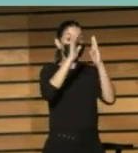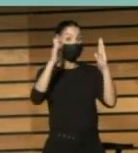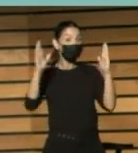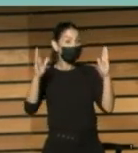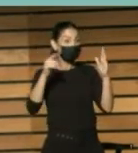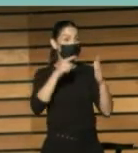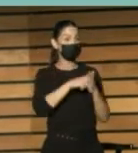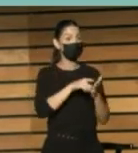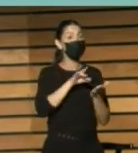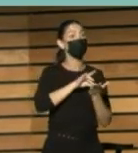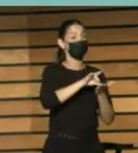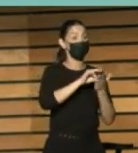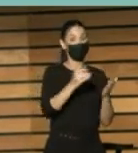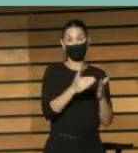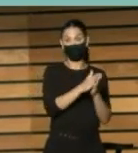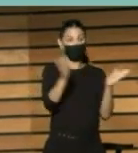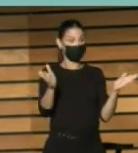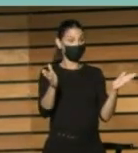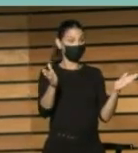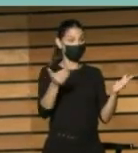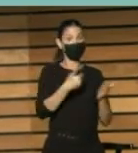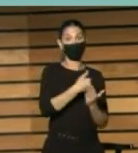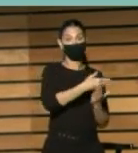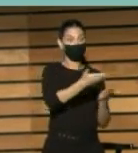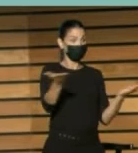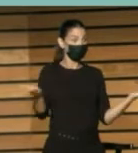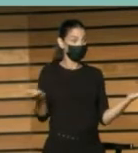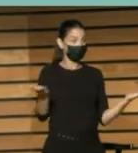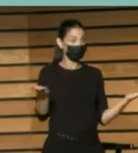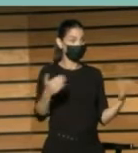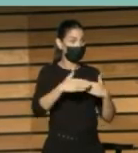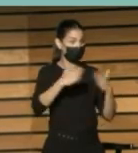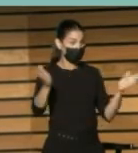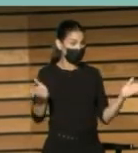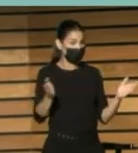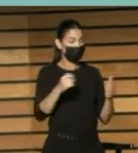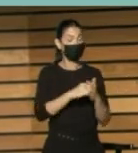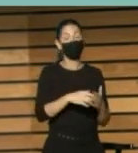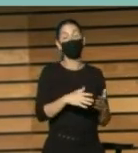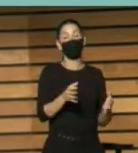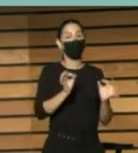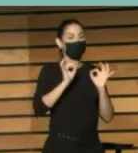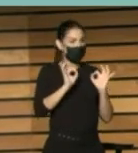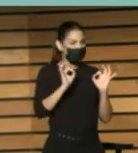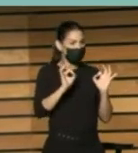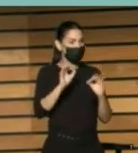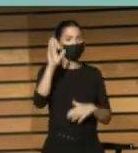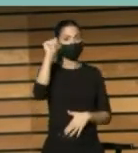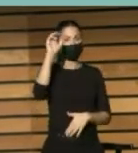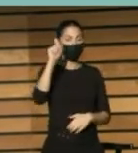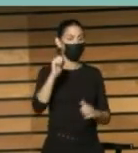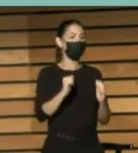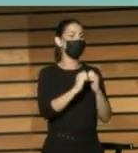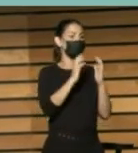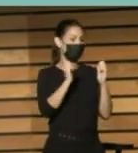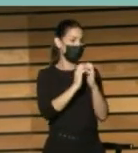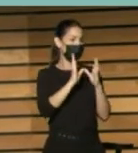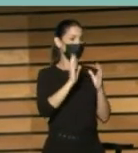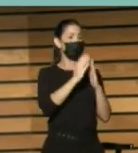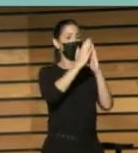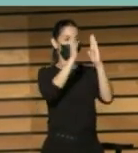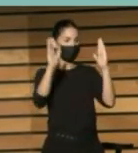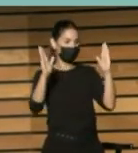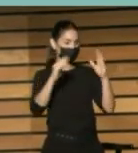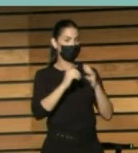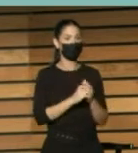haciendo comunidad, así que va este especial saludo para ellos. Yo voy a intentar ser breve porque no